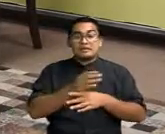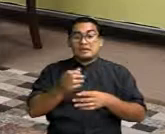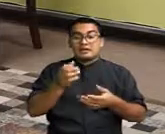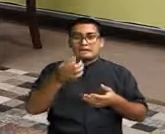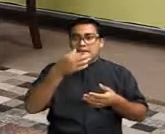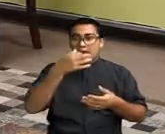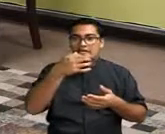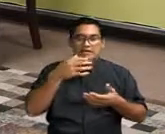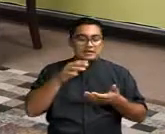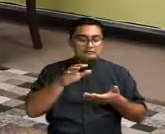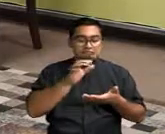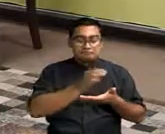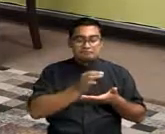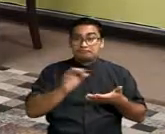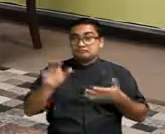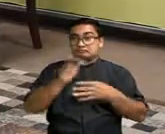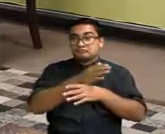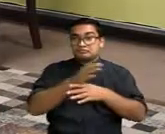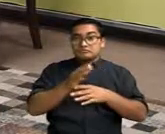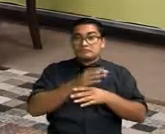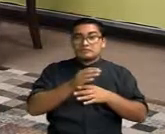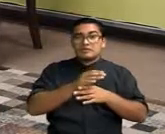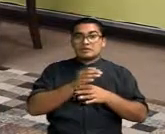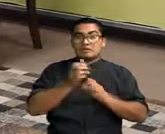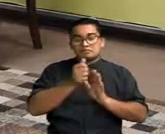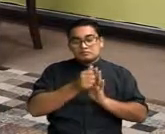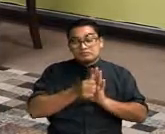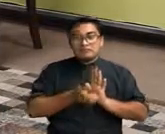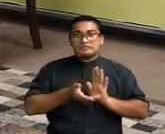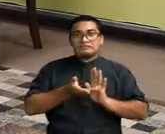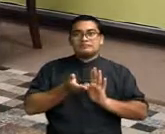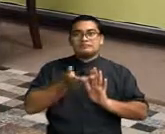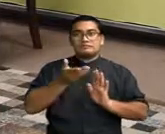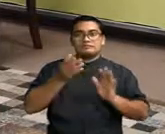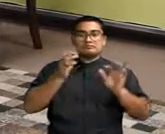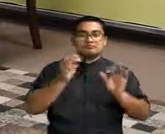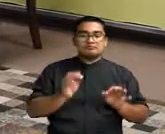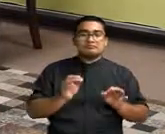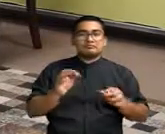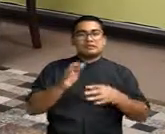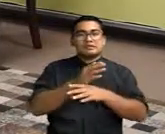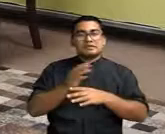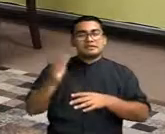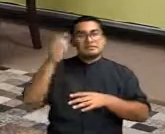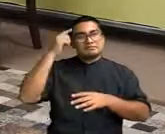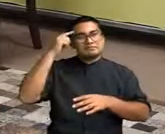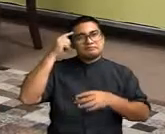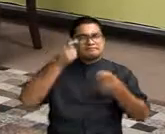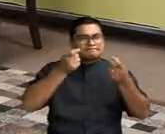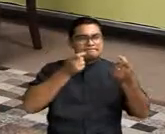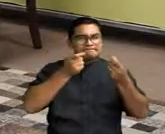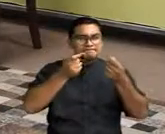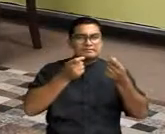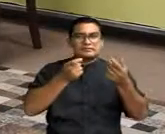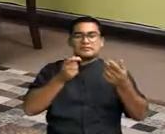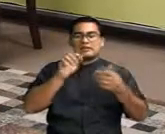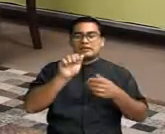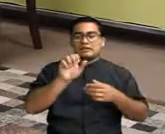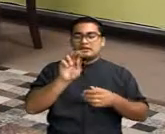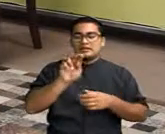para disminuir los síntomas del comportamiento y las alteraciones del pensamiento a través de